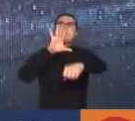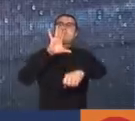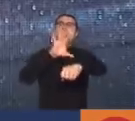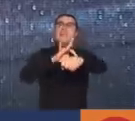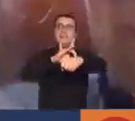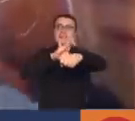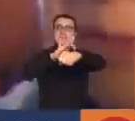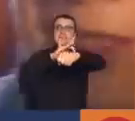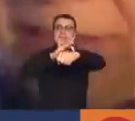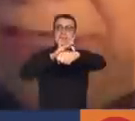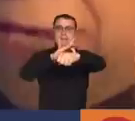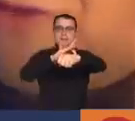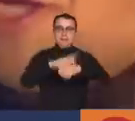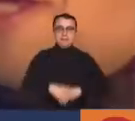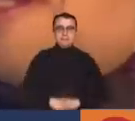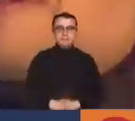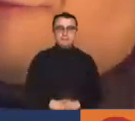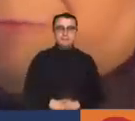Entonces,